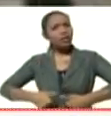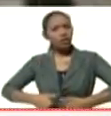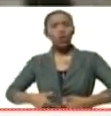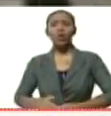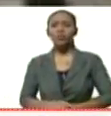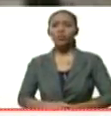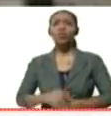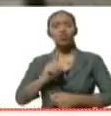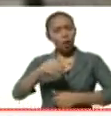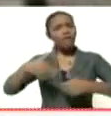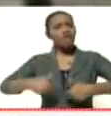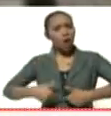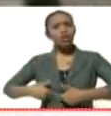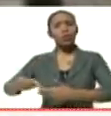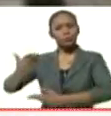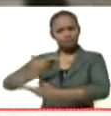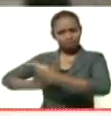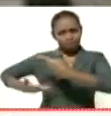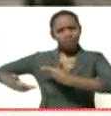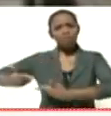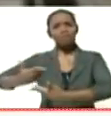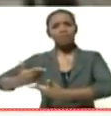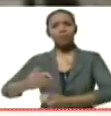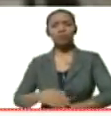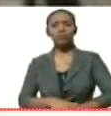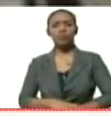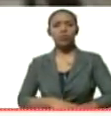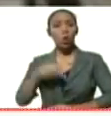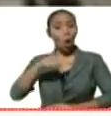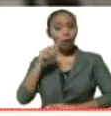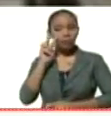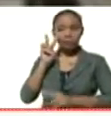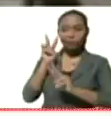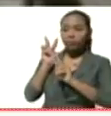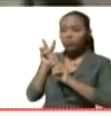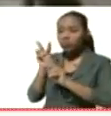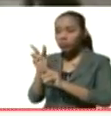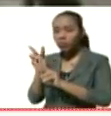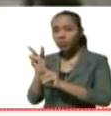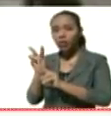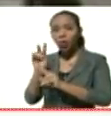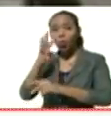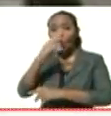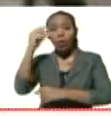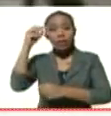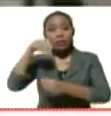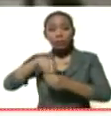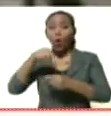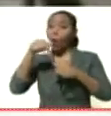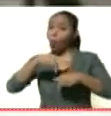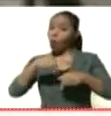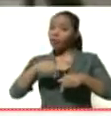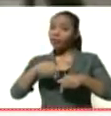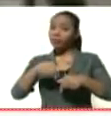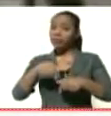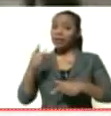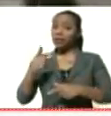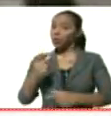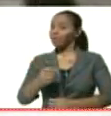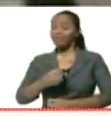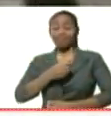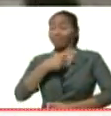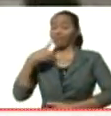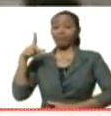su esfuerzo colectivo. Hoy estuvimos viendo, bueno, la cuarentena hoy fue